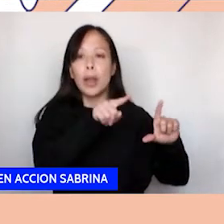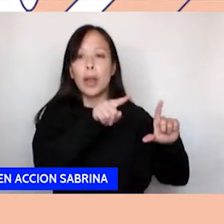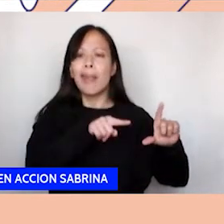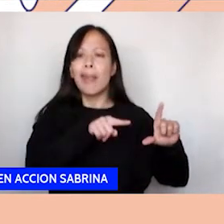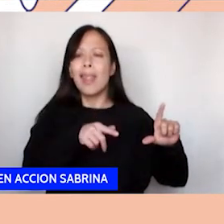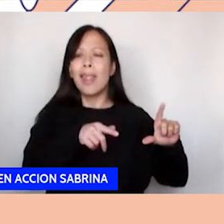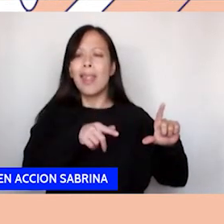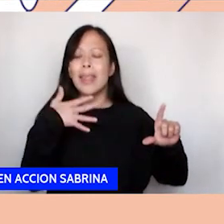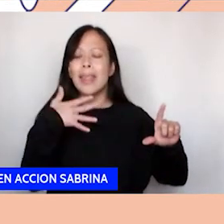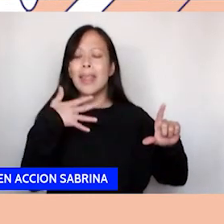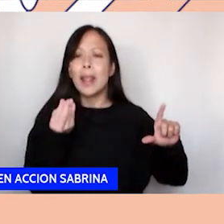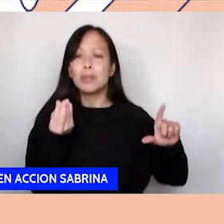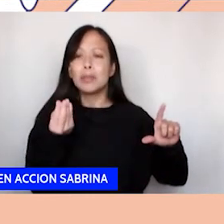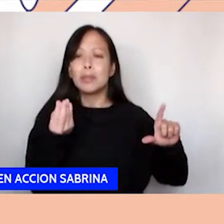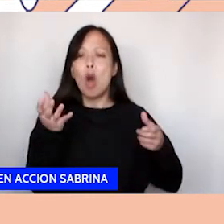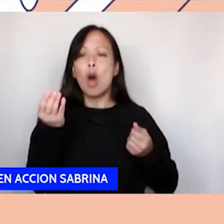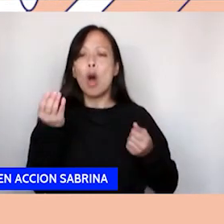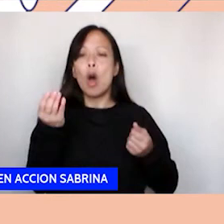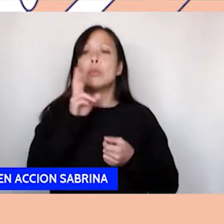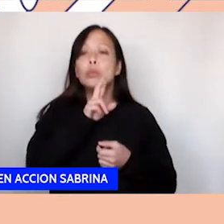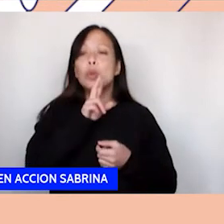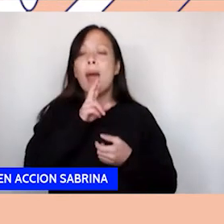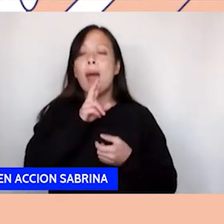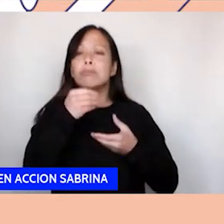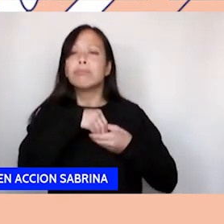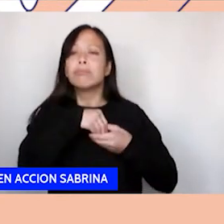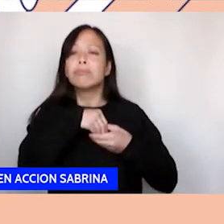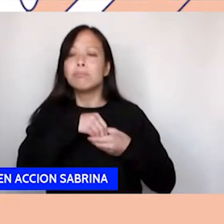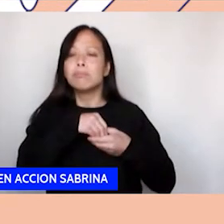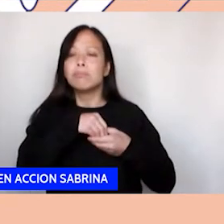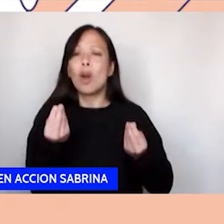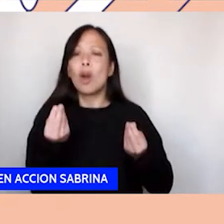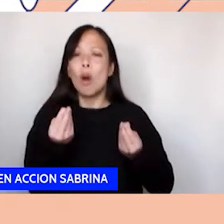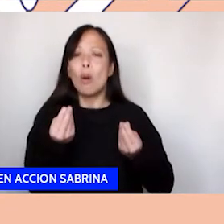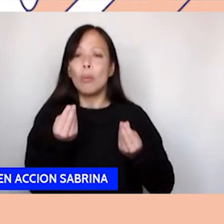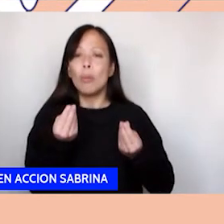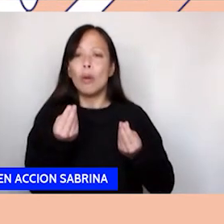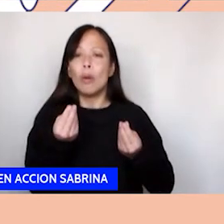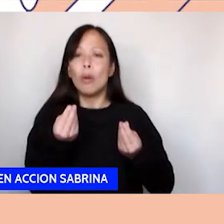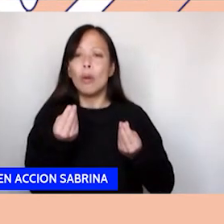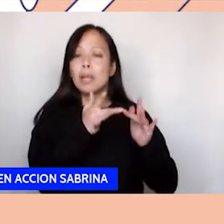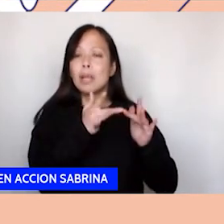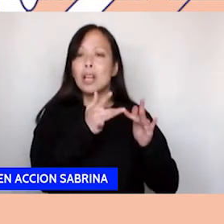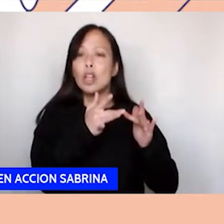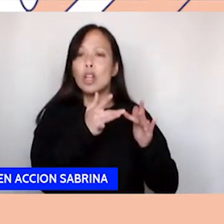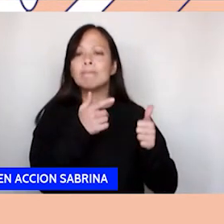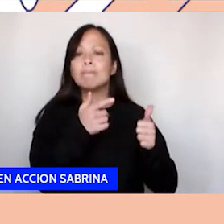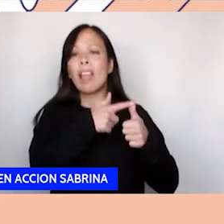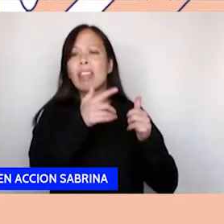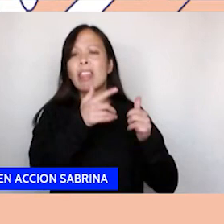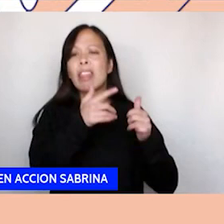tecnología. Entonces, muy interesante primero, ¿qué tecnologías utilizamos para fomentar la participación de mujeres,